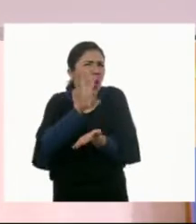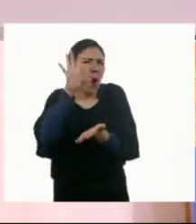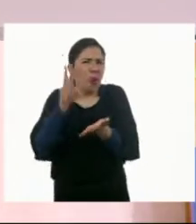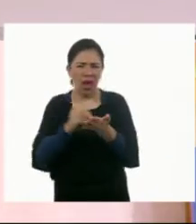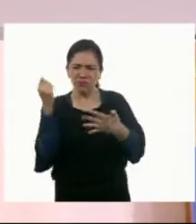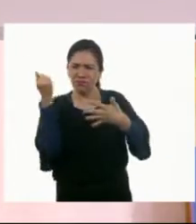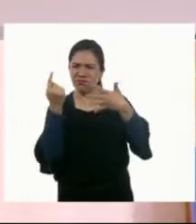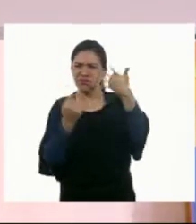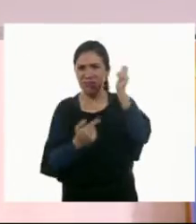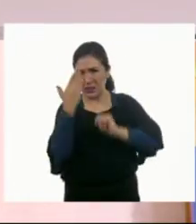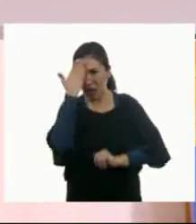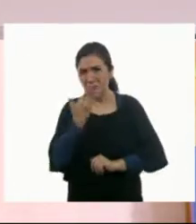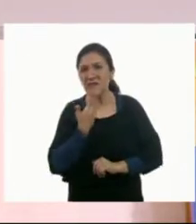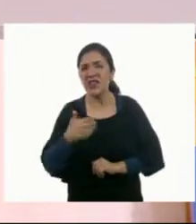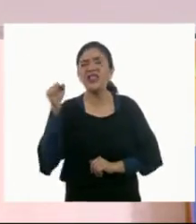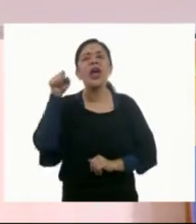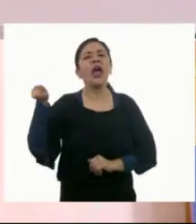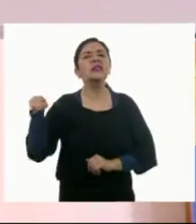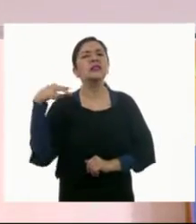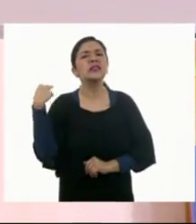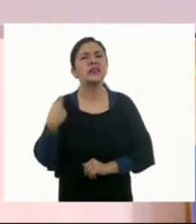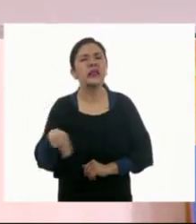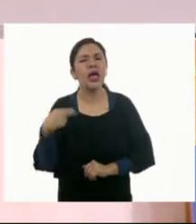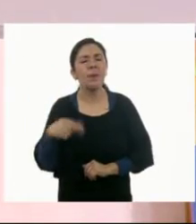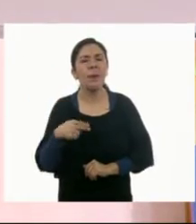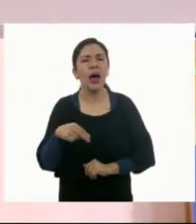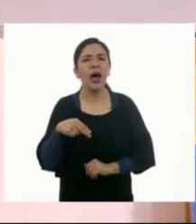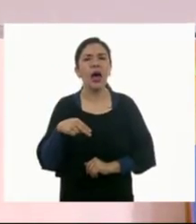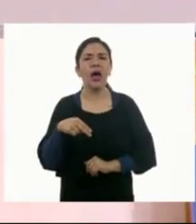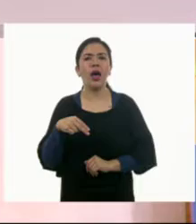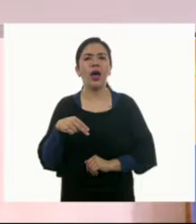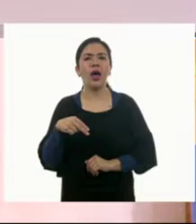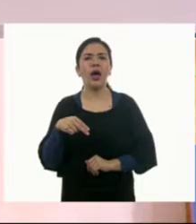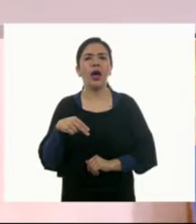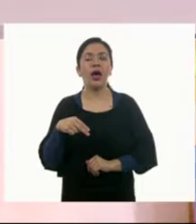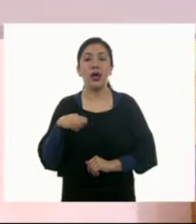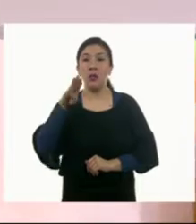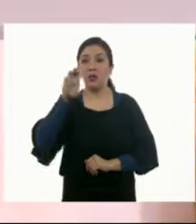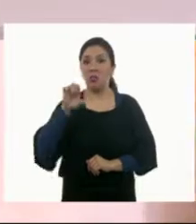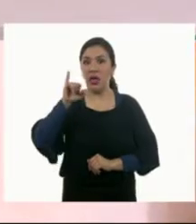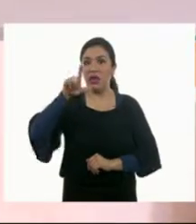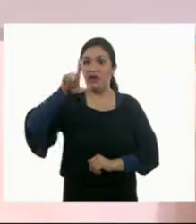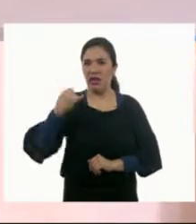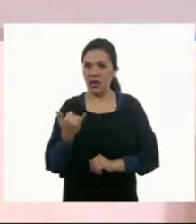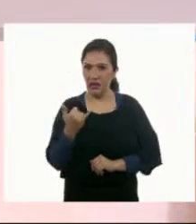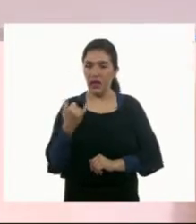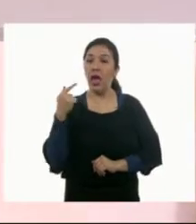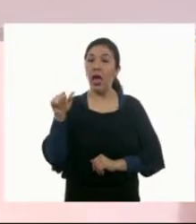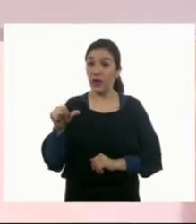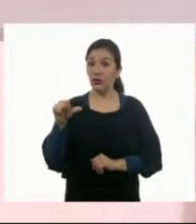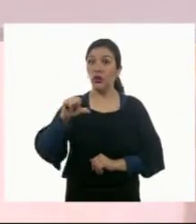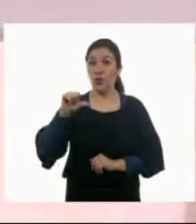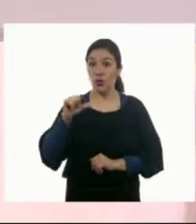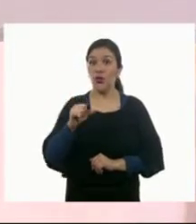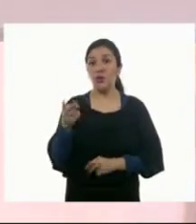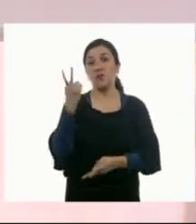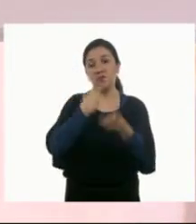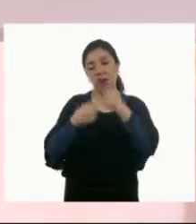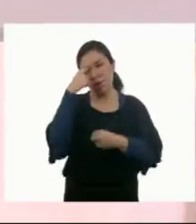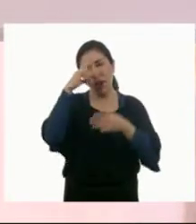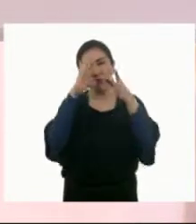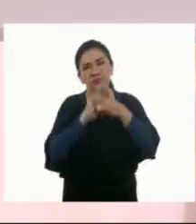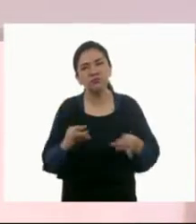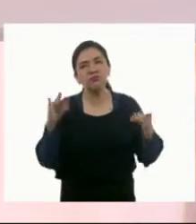muchas habilidades. Se llama Beilín Sabet Barrera, que nos viene justamente a platicar